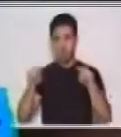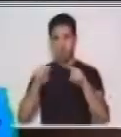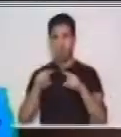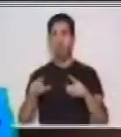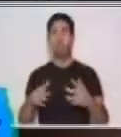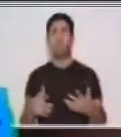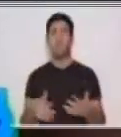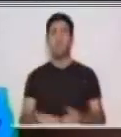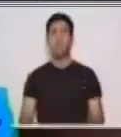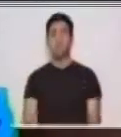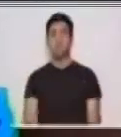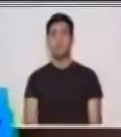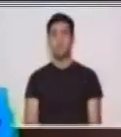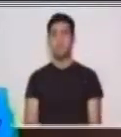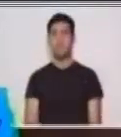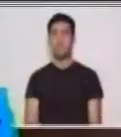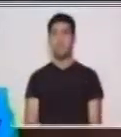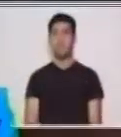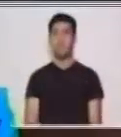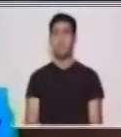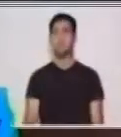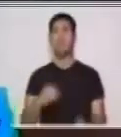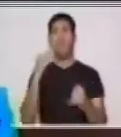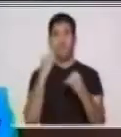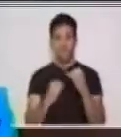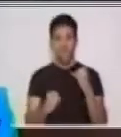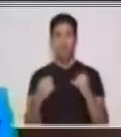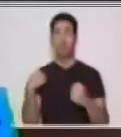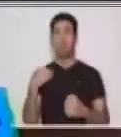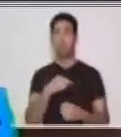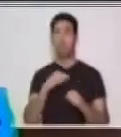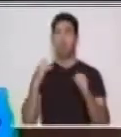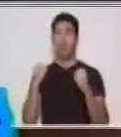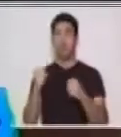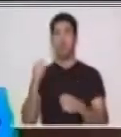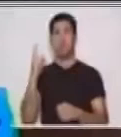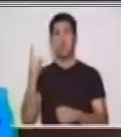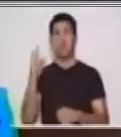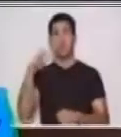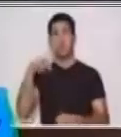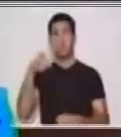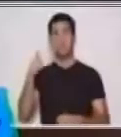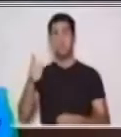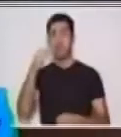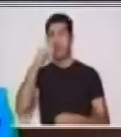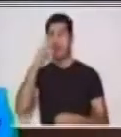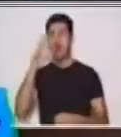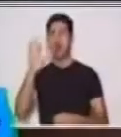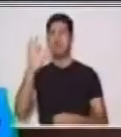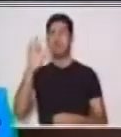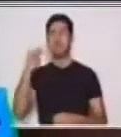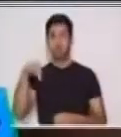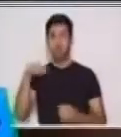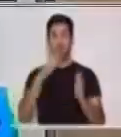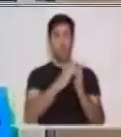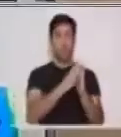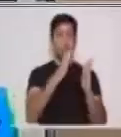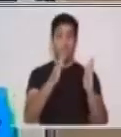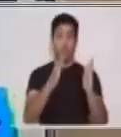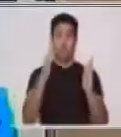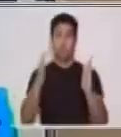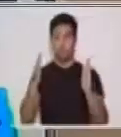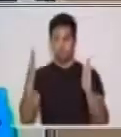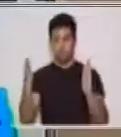este patrón? Porque finalmente lo que estamos elaborando es un patrón. Y este patrón, después cada uno de sus lados, vamos